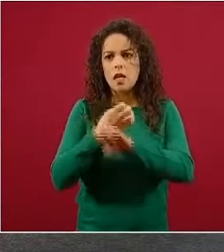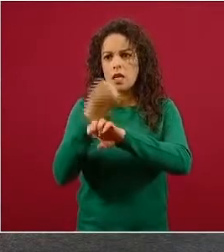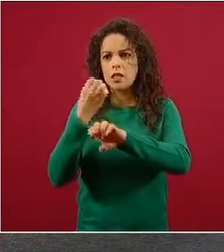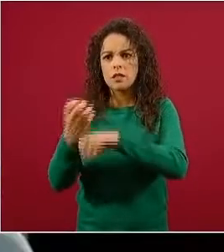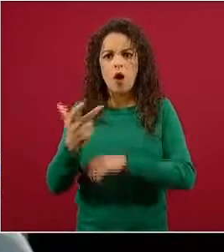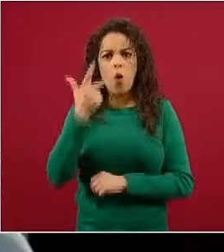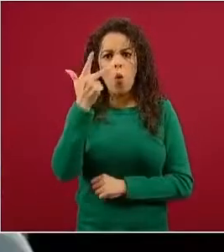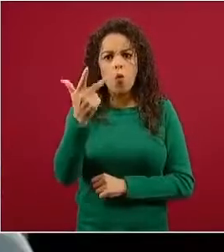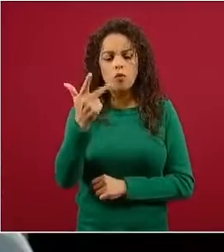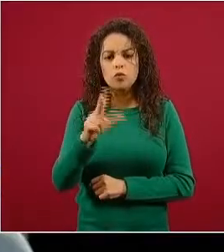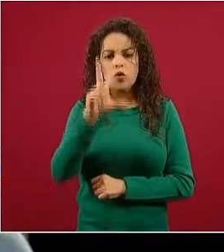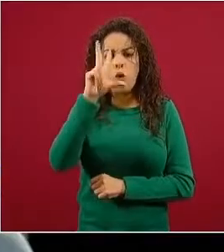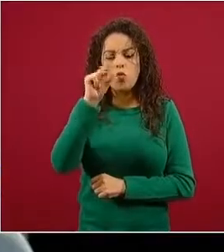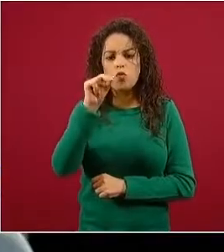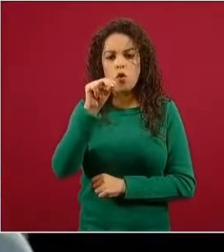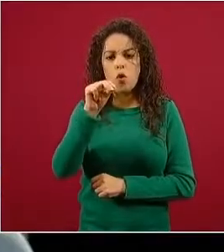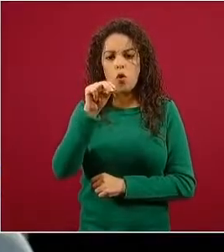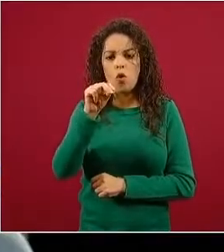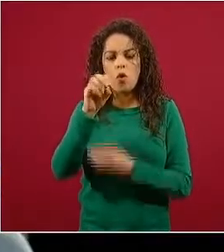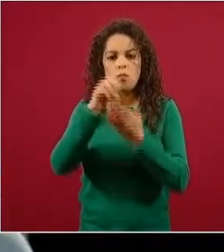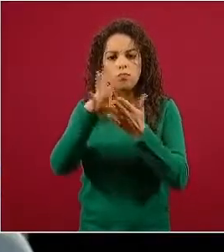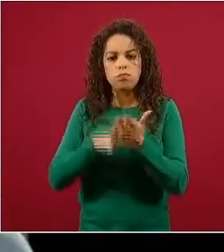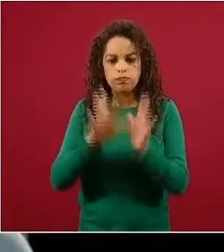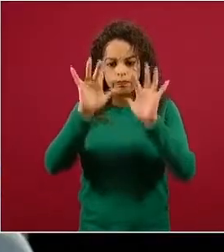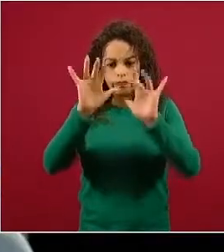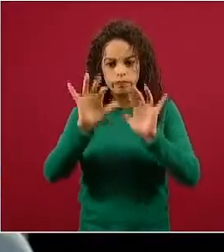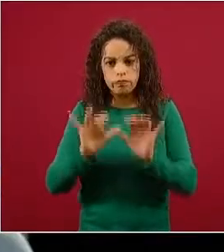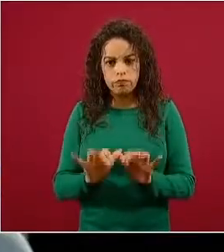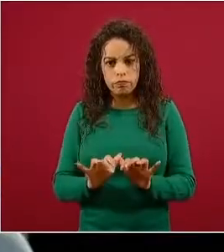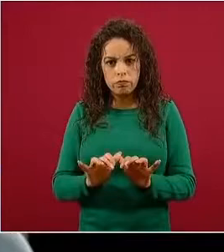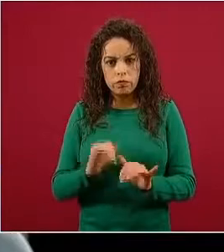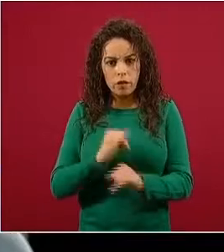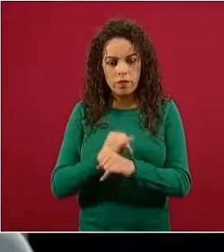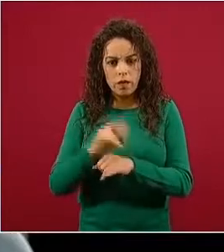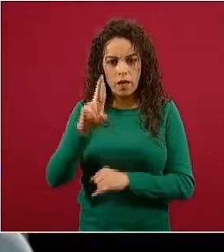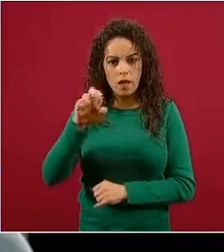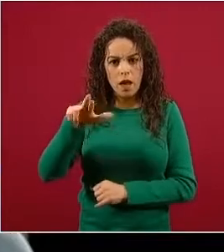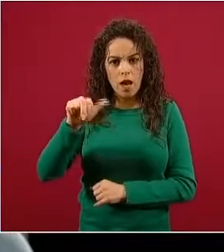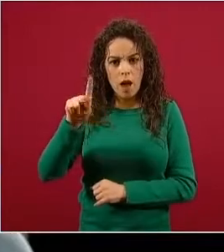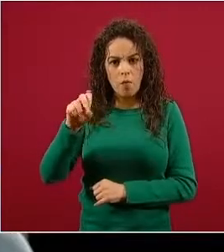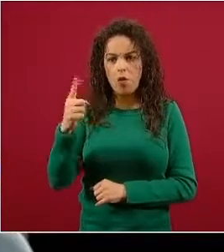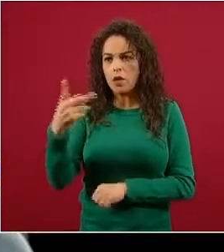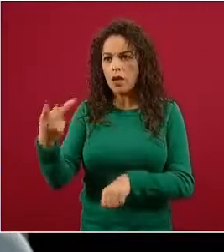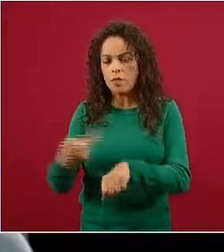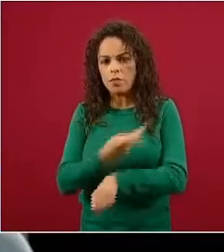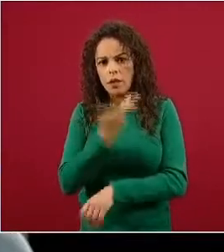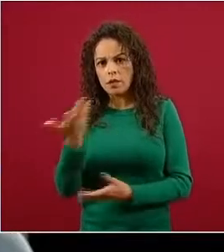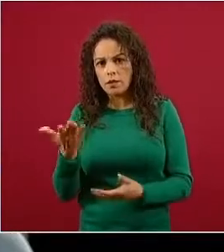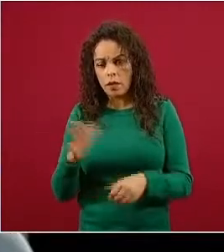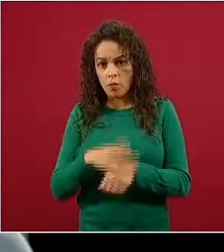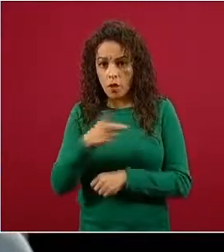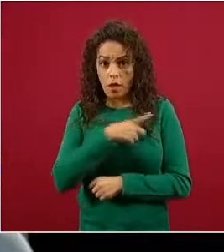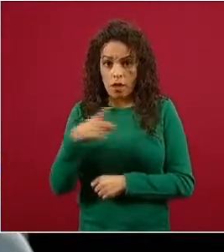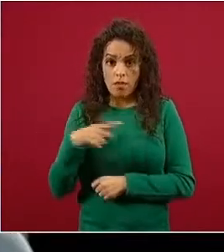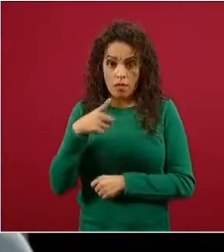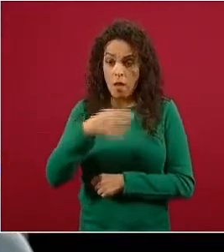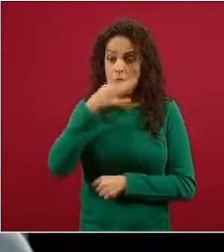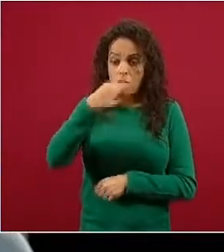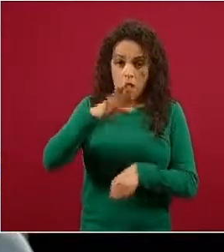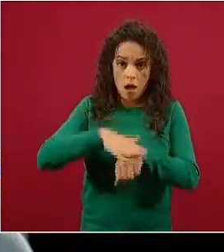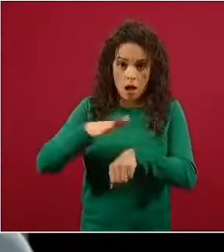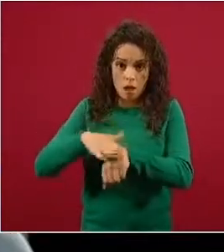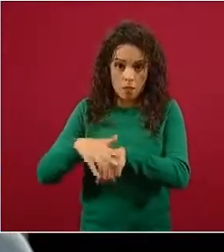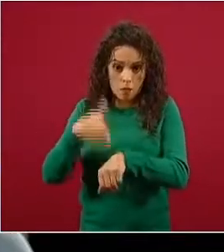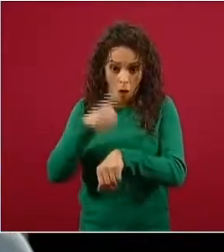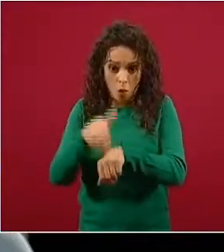no hay que hacerlo así, hay que darle su lugar a cada pérdida que cada persona tiene, y sobre todo